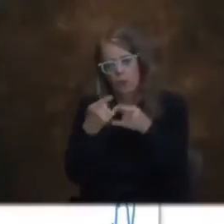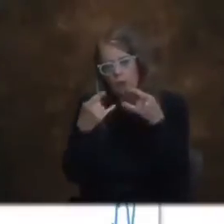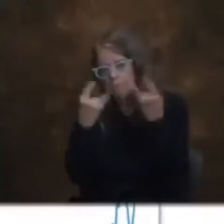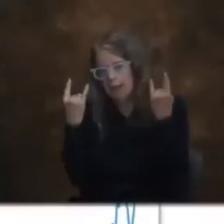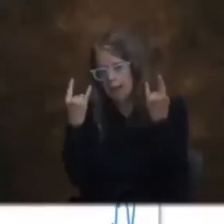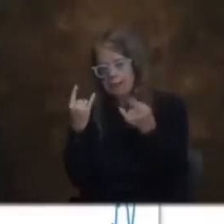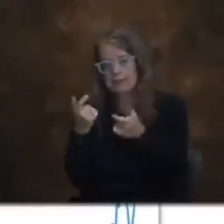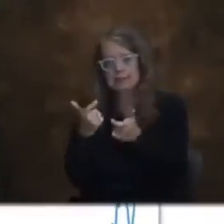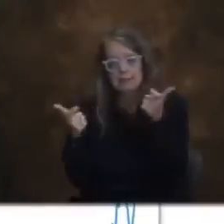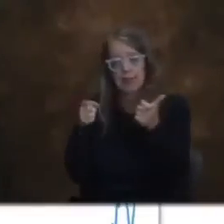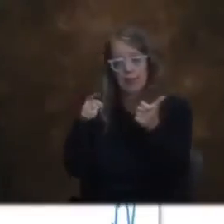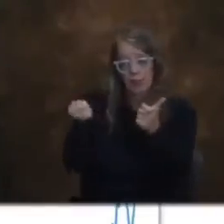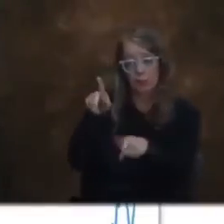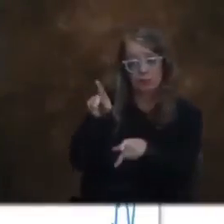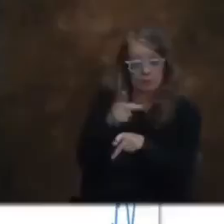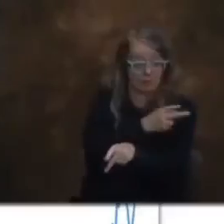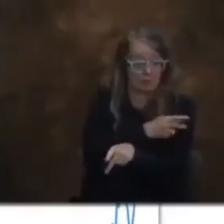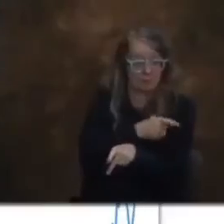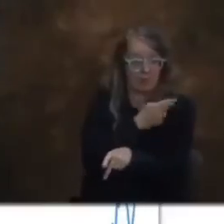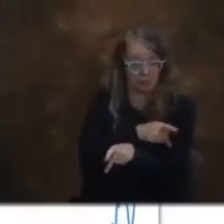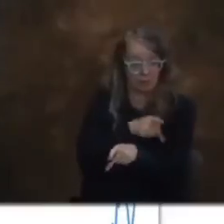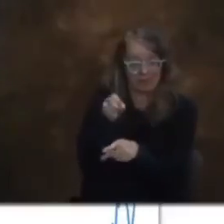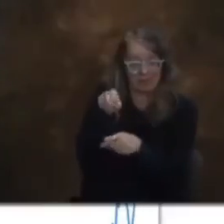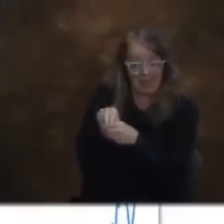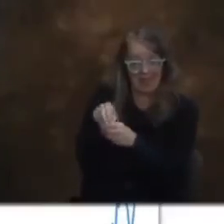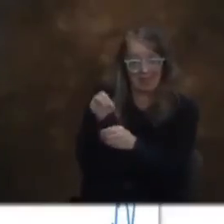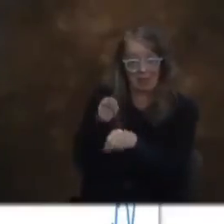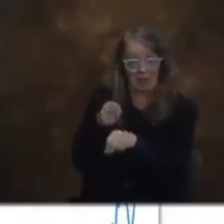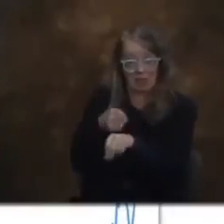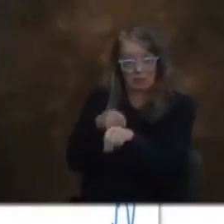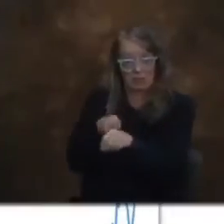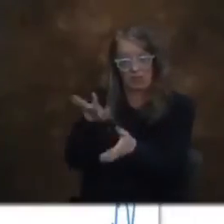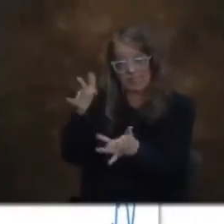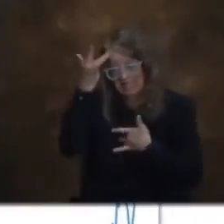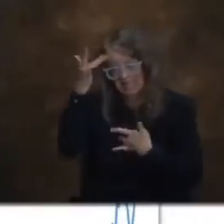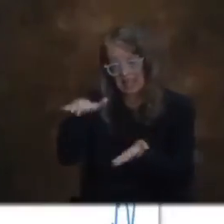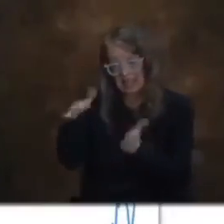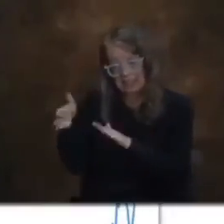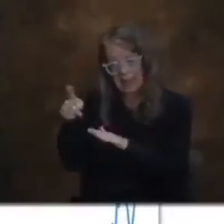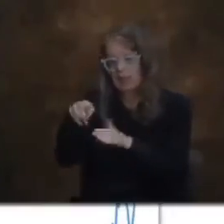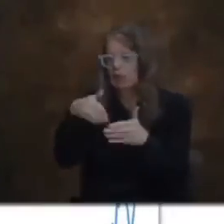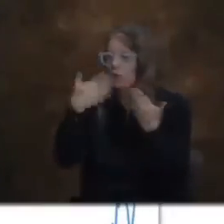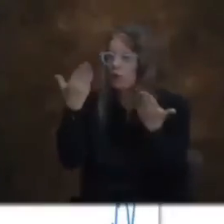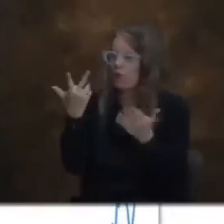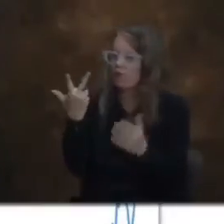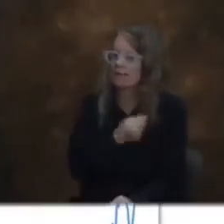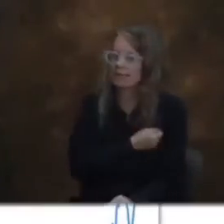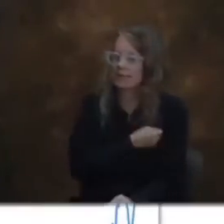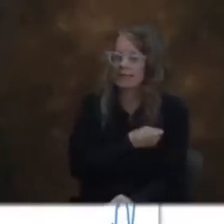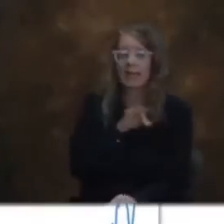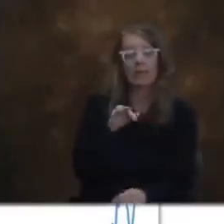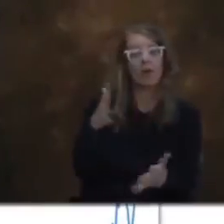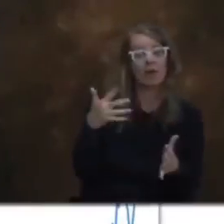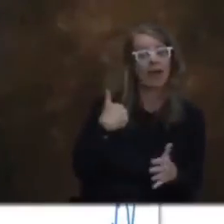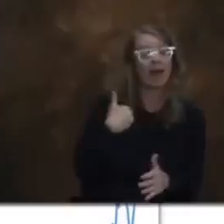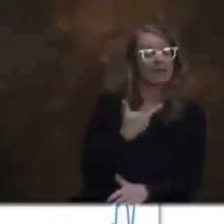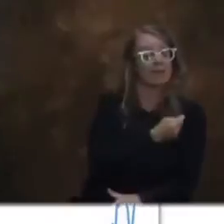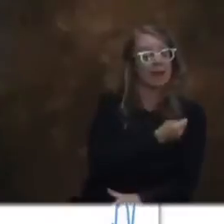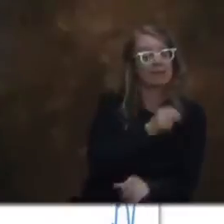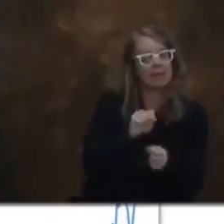que están enfermos y muriendo son las personas no vacunados los que tienen vacunación pueden estar